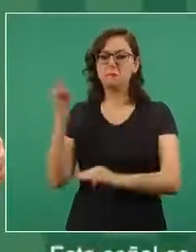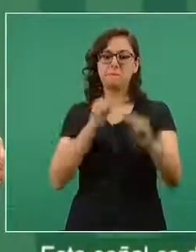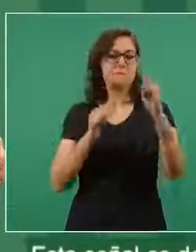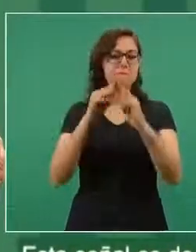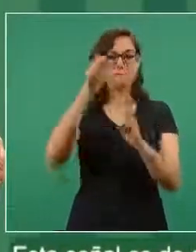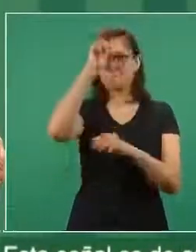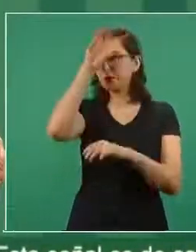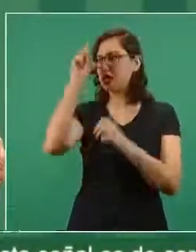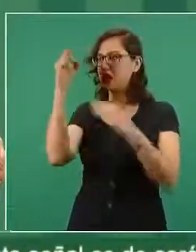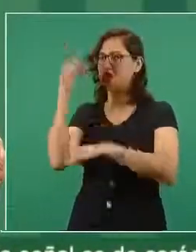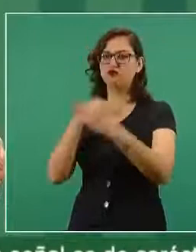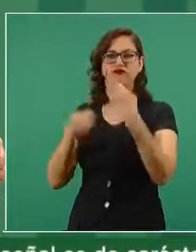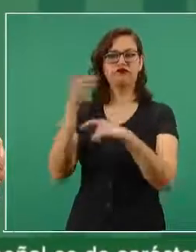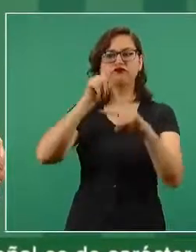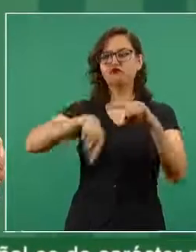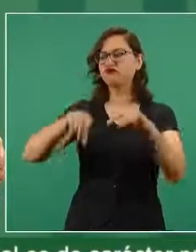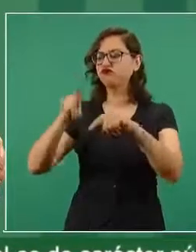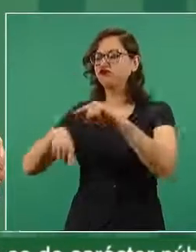todo.